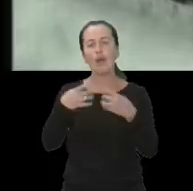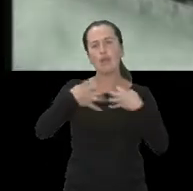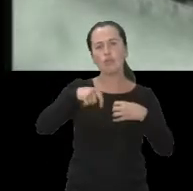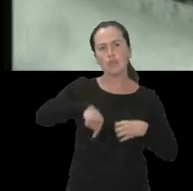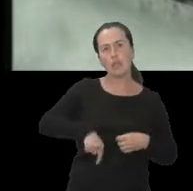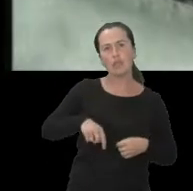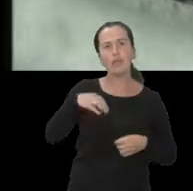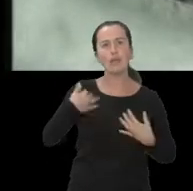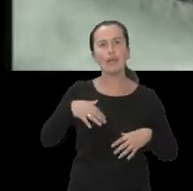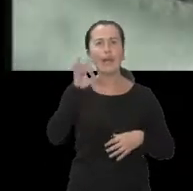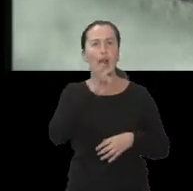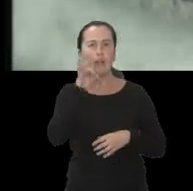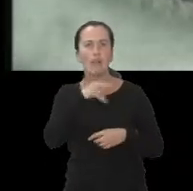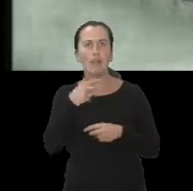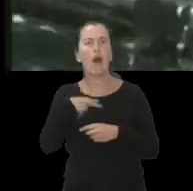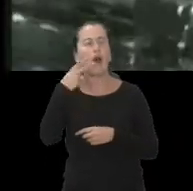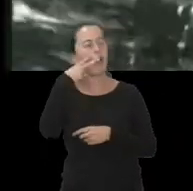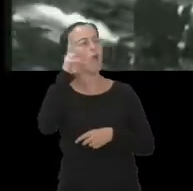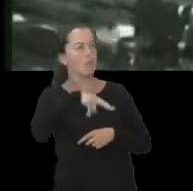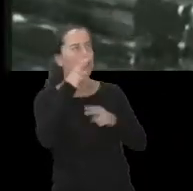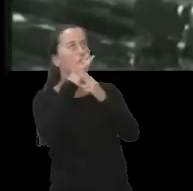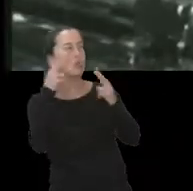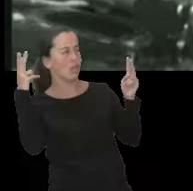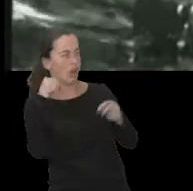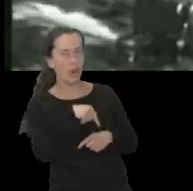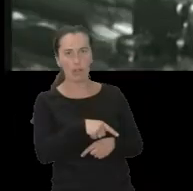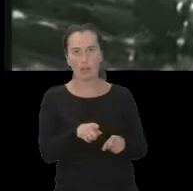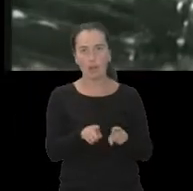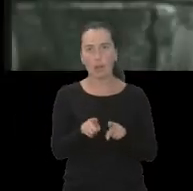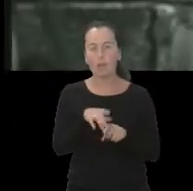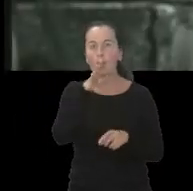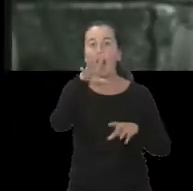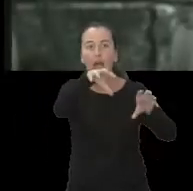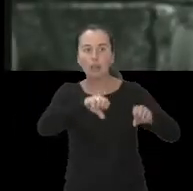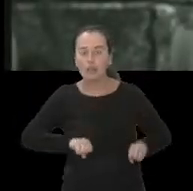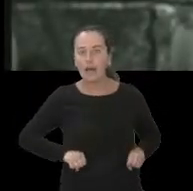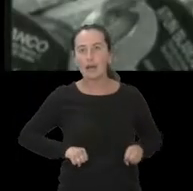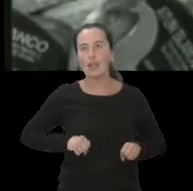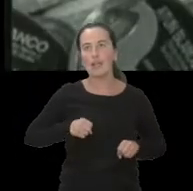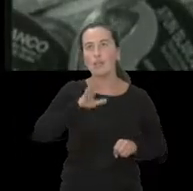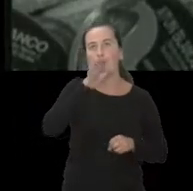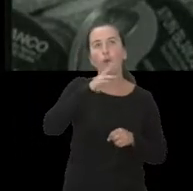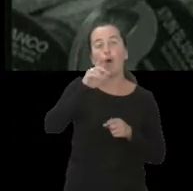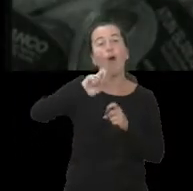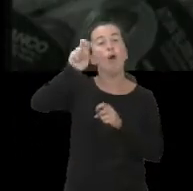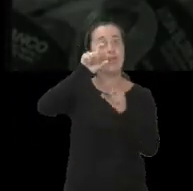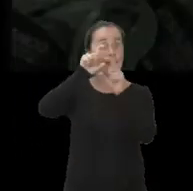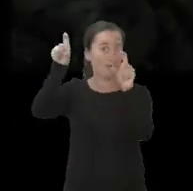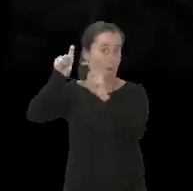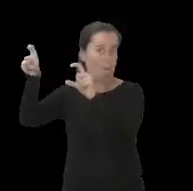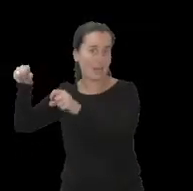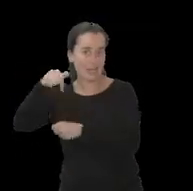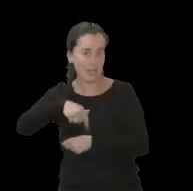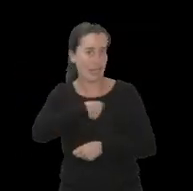industria gallega un reconocimiento internacional, ya que no solo fueron adoptadas por la industria española, sino